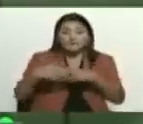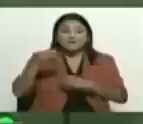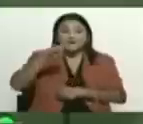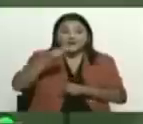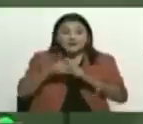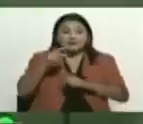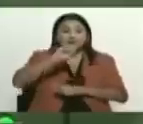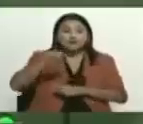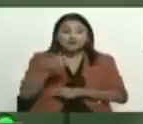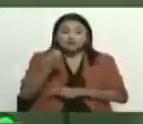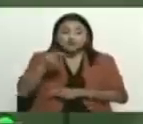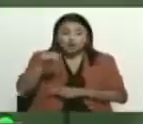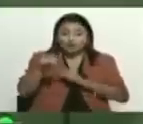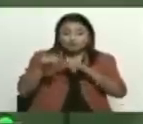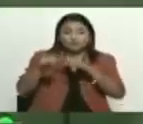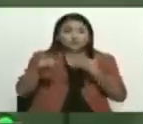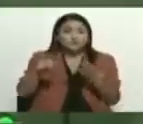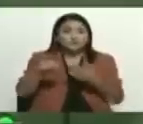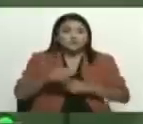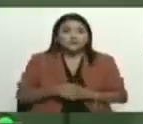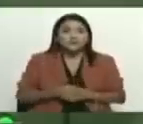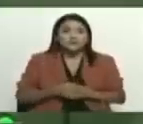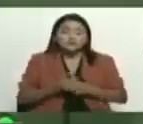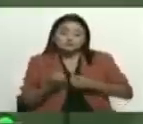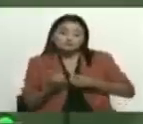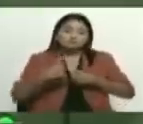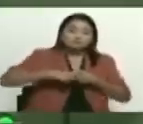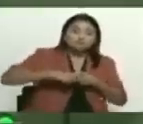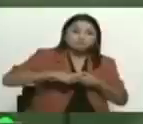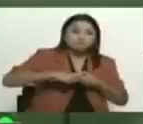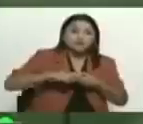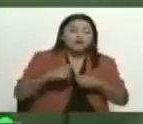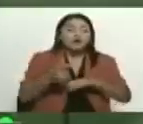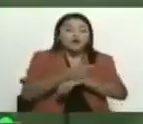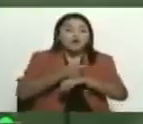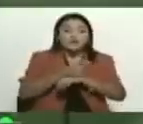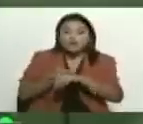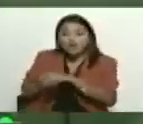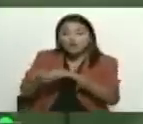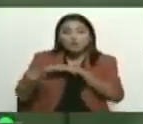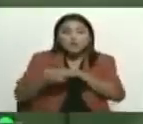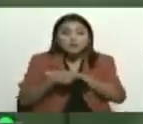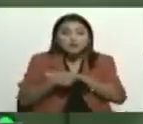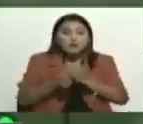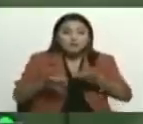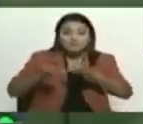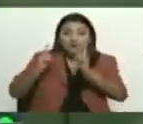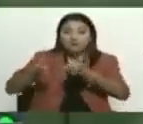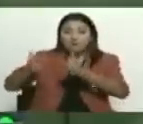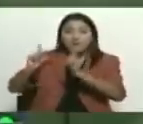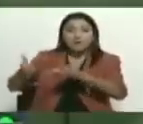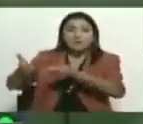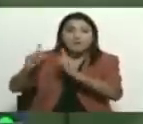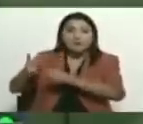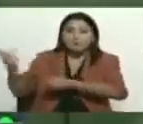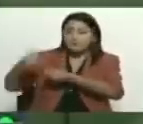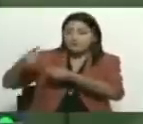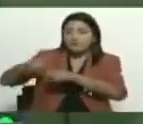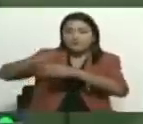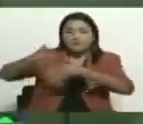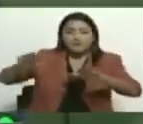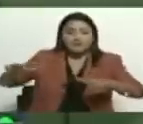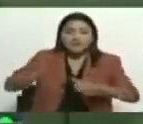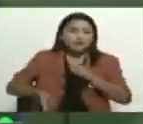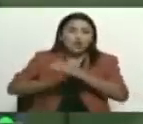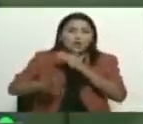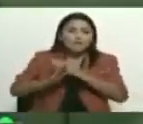ExxonMobil, la cual ha incorporado en su nómina al gobierno de Guyana, quien está otorgando concesiones petroleras en un mar territorial